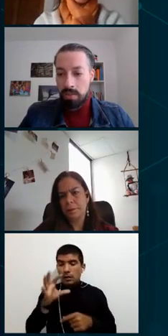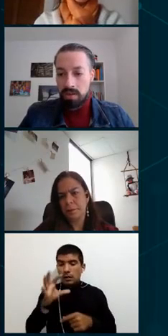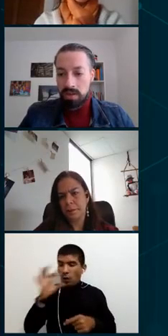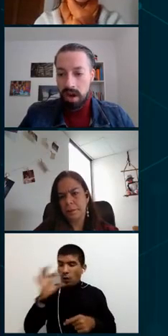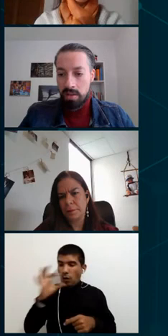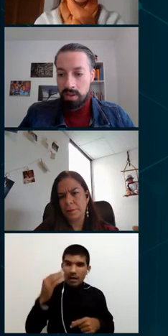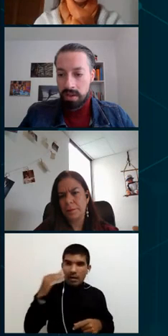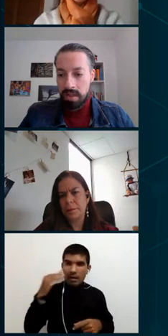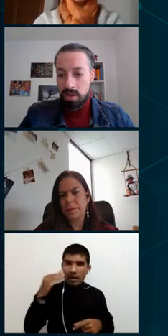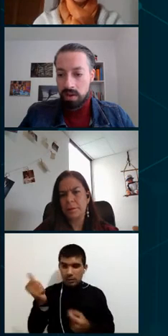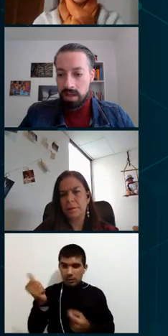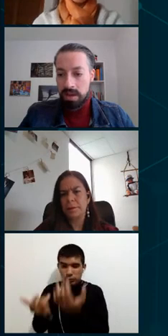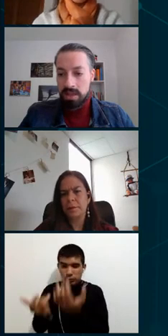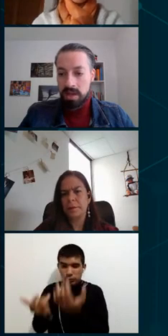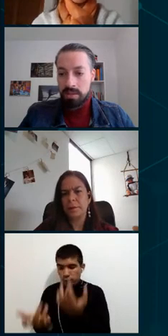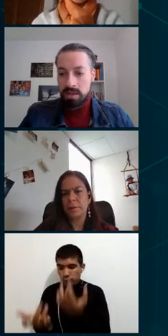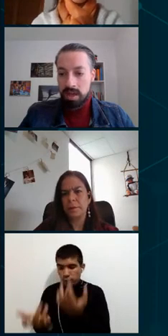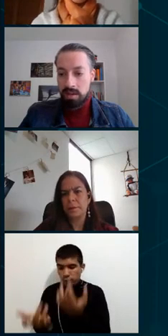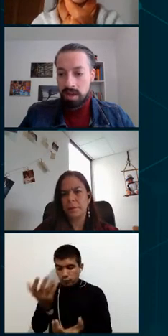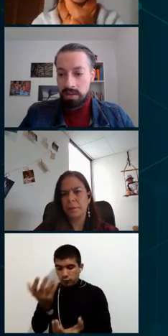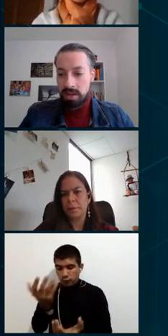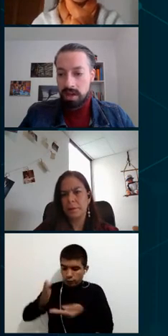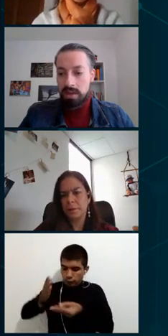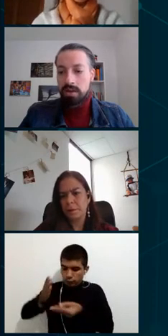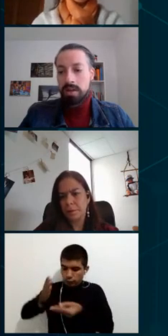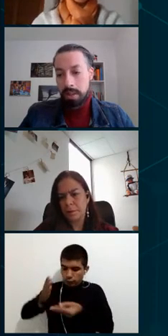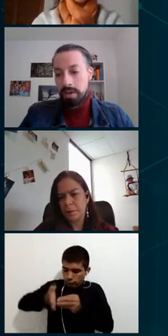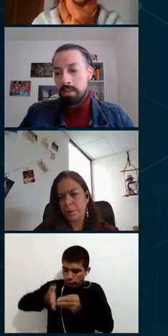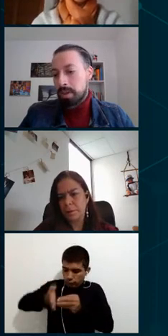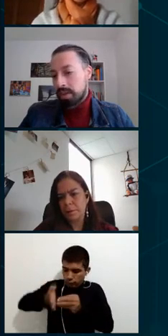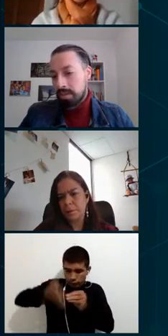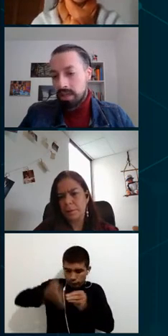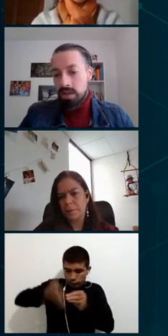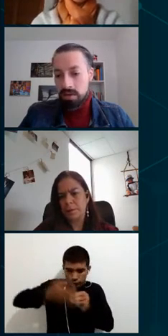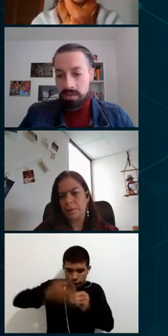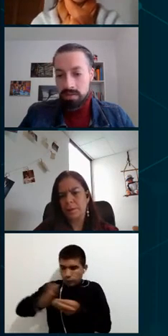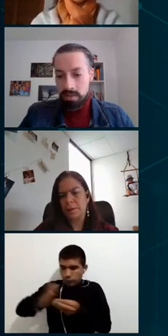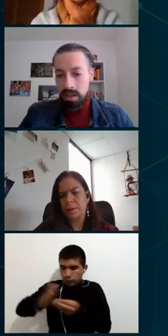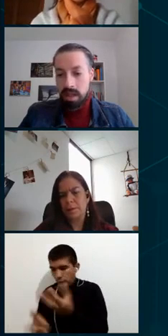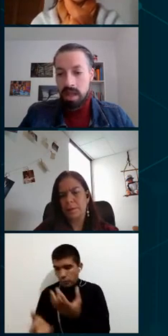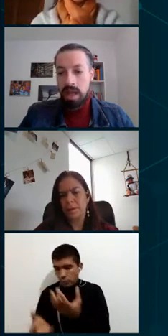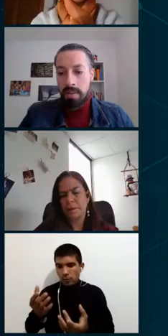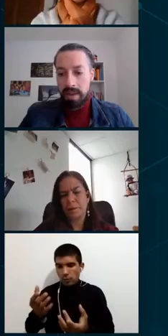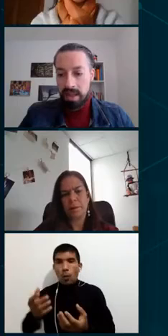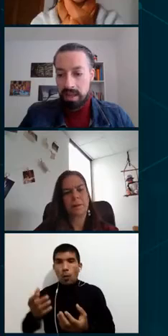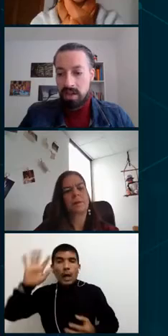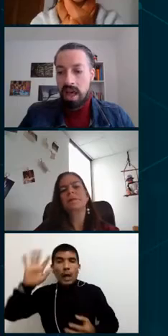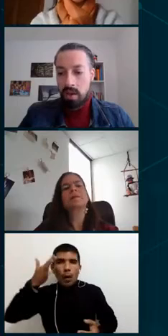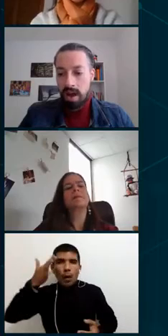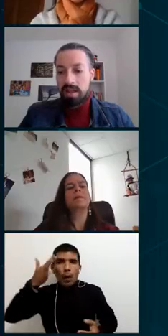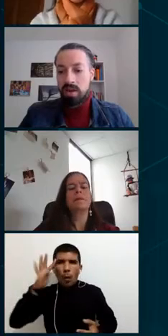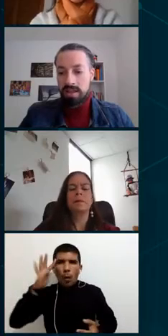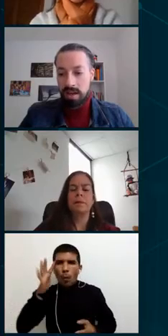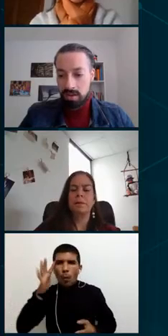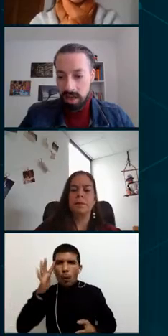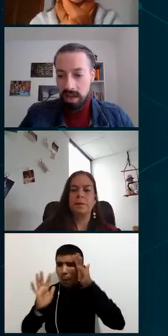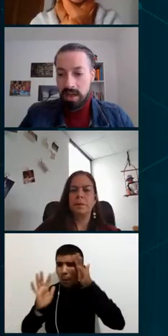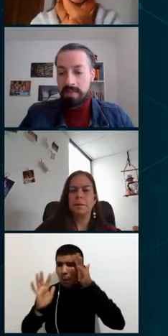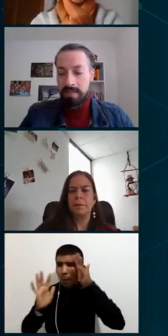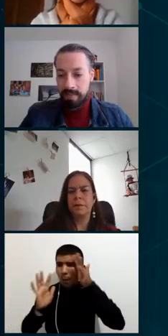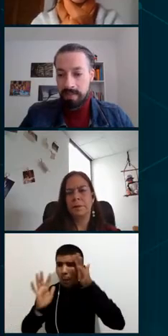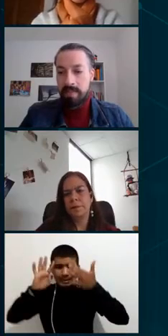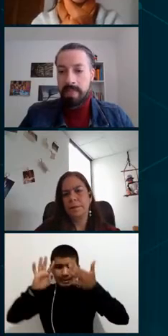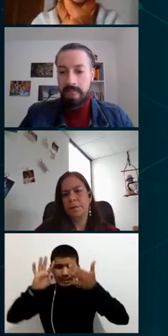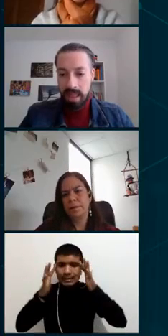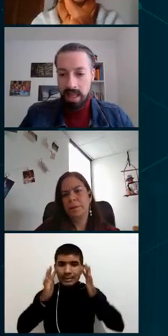Dado que no podemos controlar el comportamiento de los demás, debemos hacernos responsables de nuestro propio comportamiento. Ventilación adecuada dentro de esa